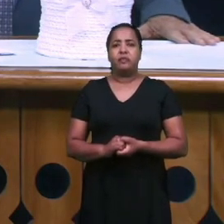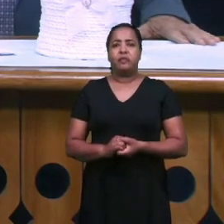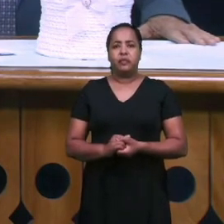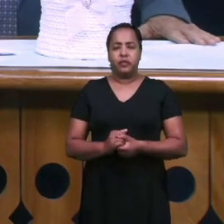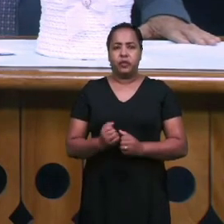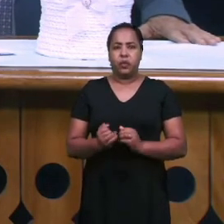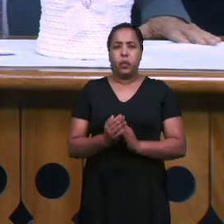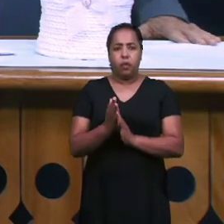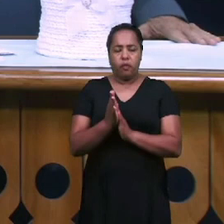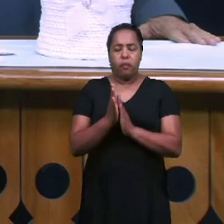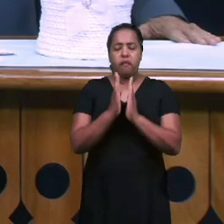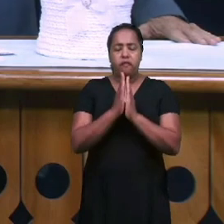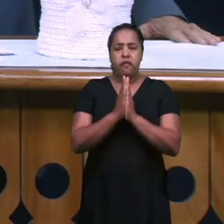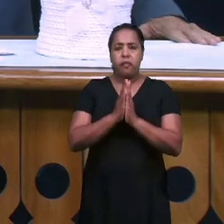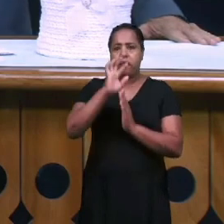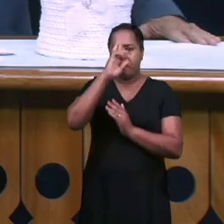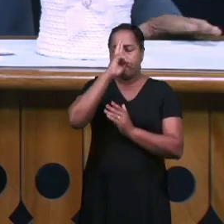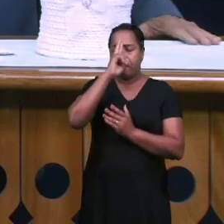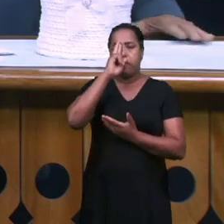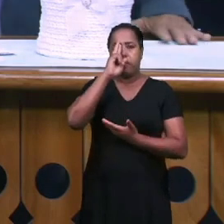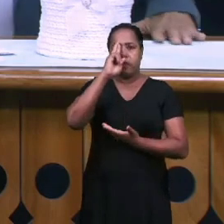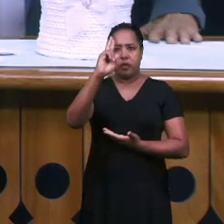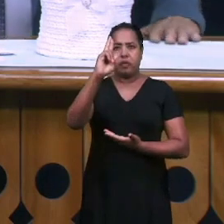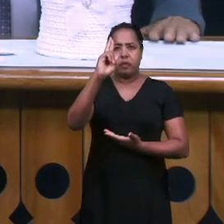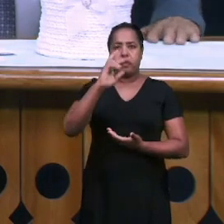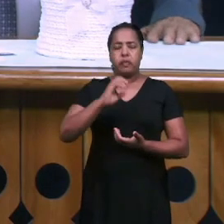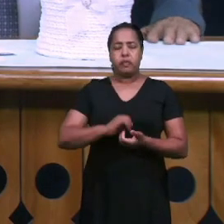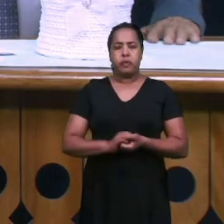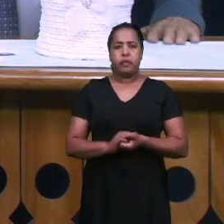Mis hermanos, en loor, en adoración, vamos a alabar al